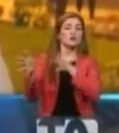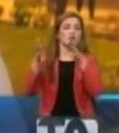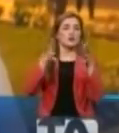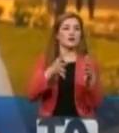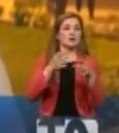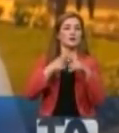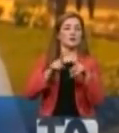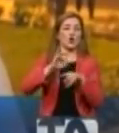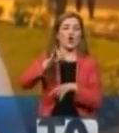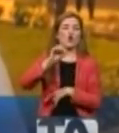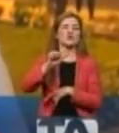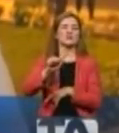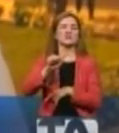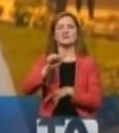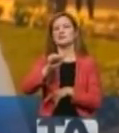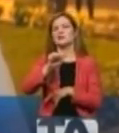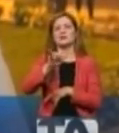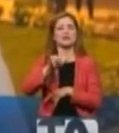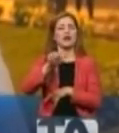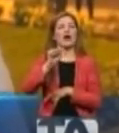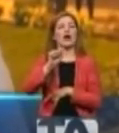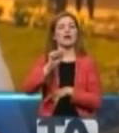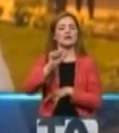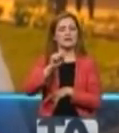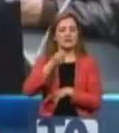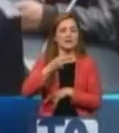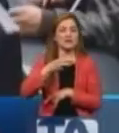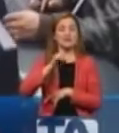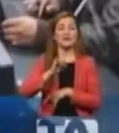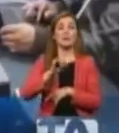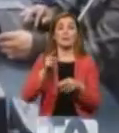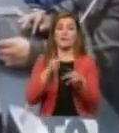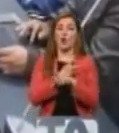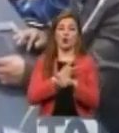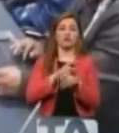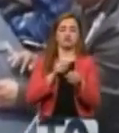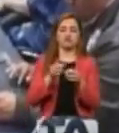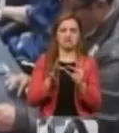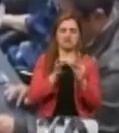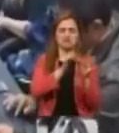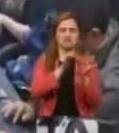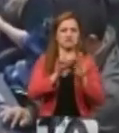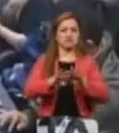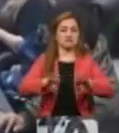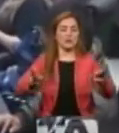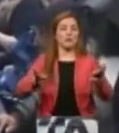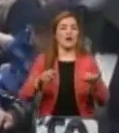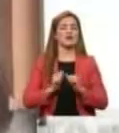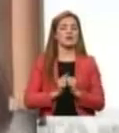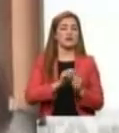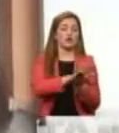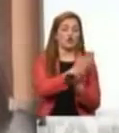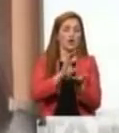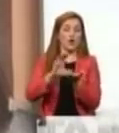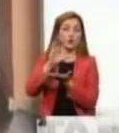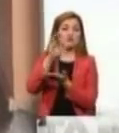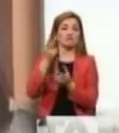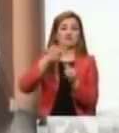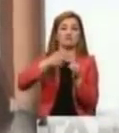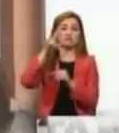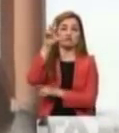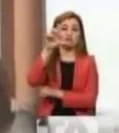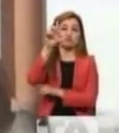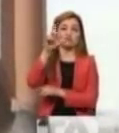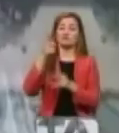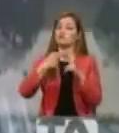en Joyaxí, que fue el punto más drástico que tuvimos. Las actividades académicas en la provincia de Chimborazo se reinicia con